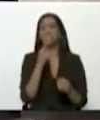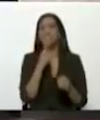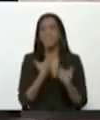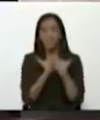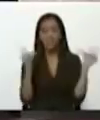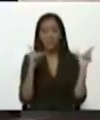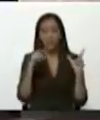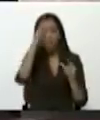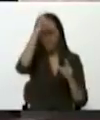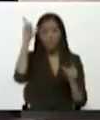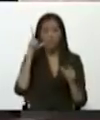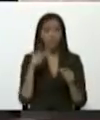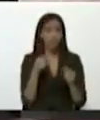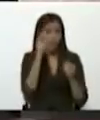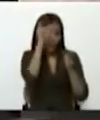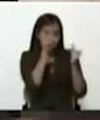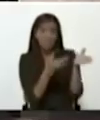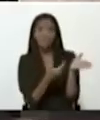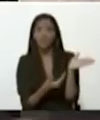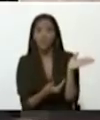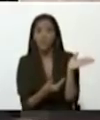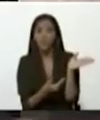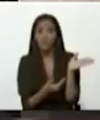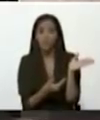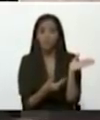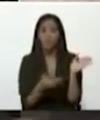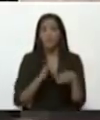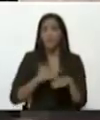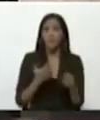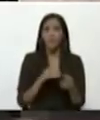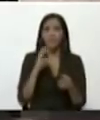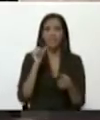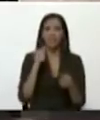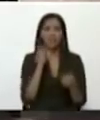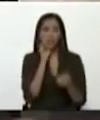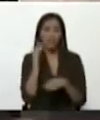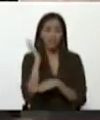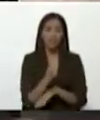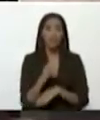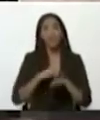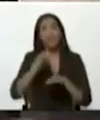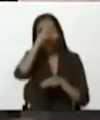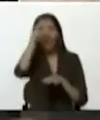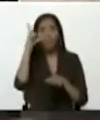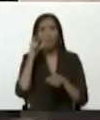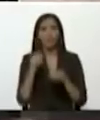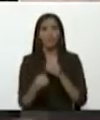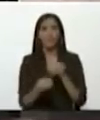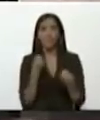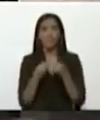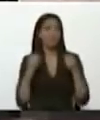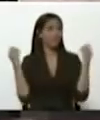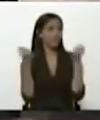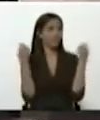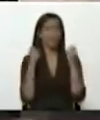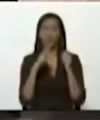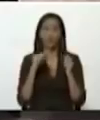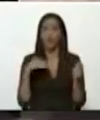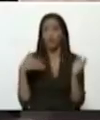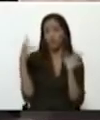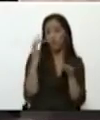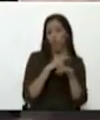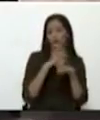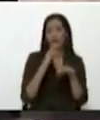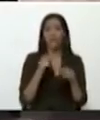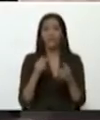López? Christopher. ¿Y por qué a la semana ya el Christopher no tenía ninguna sanción? Porque Leopoldo López hizo el lobby para que no pasara eso. Para que lo sacaran de